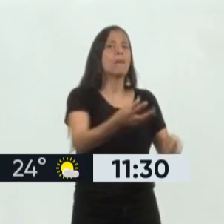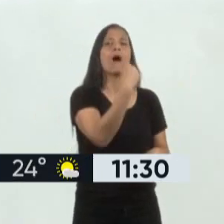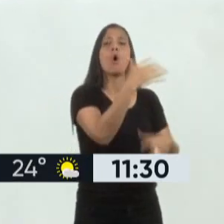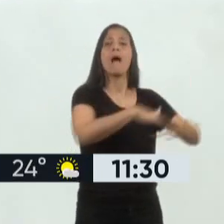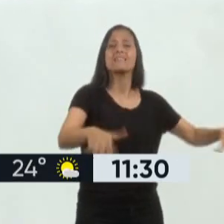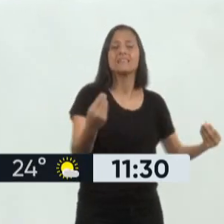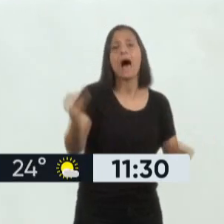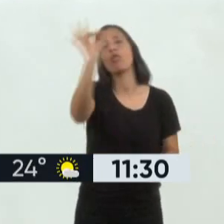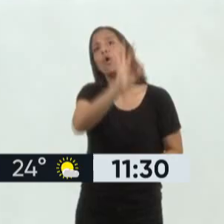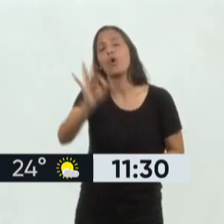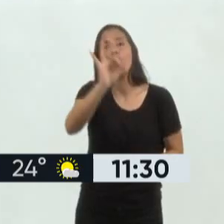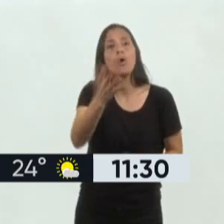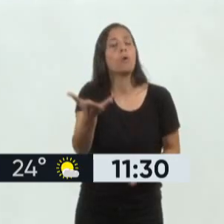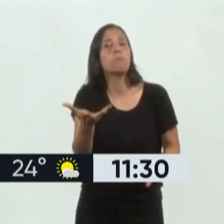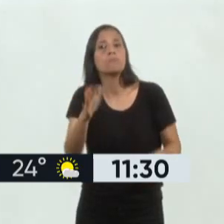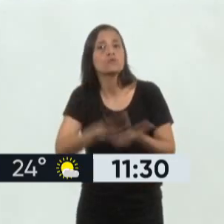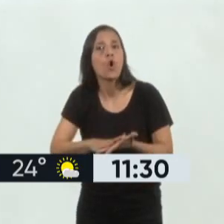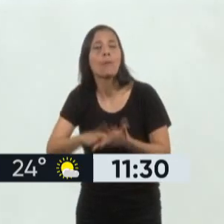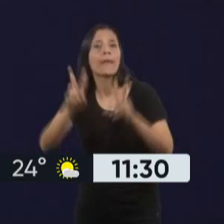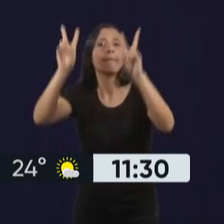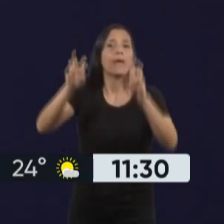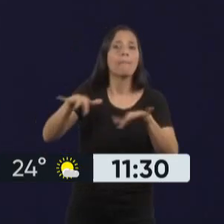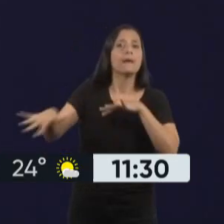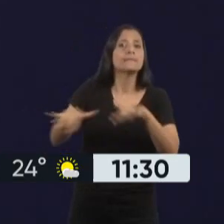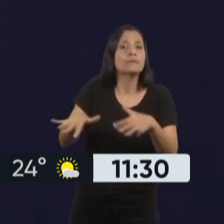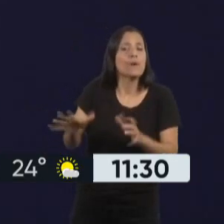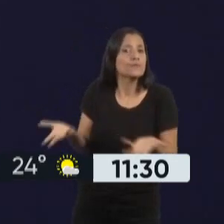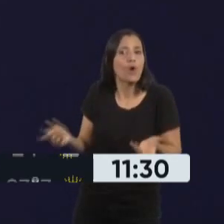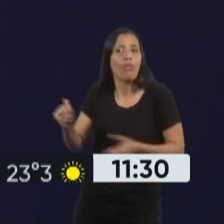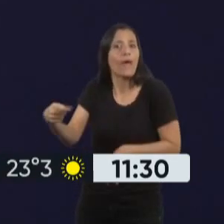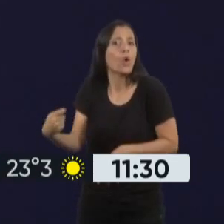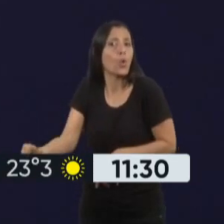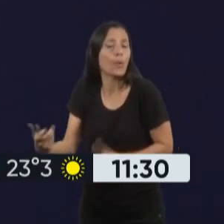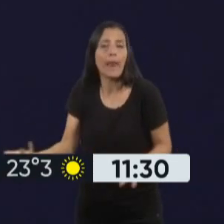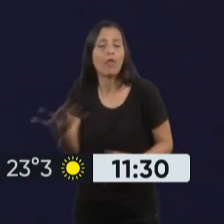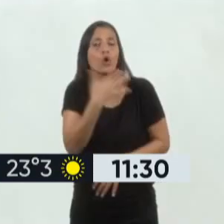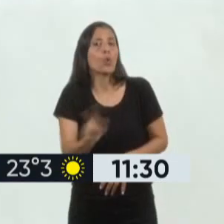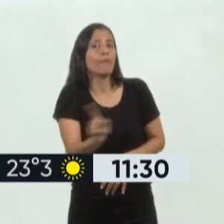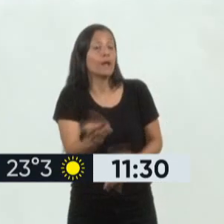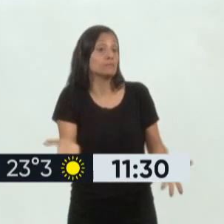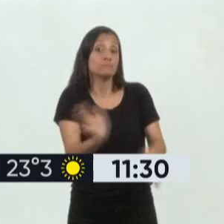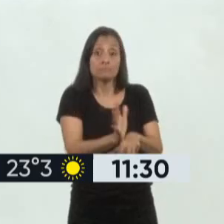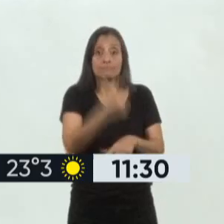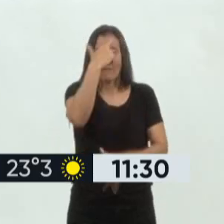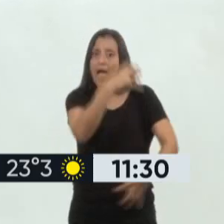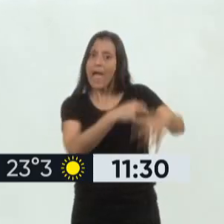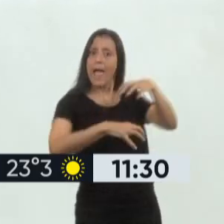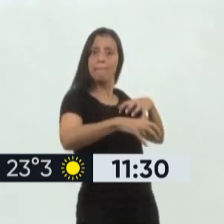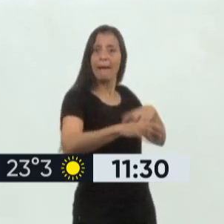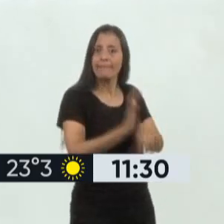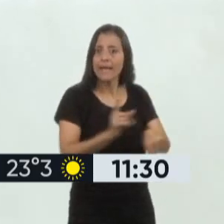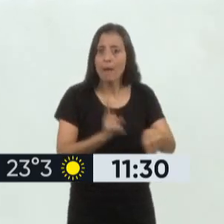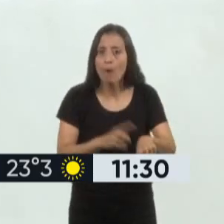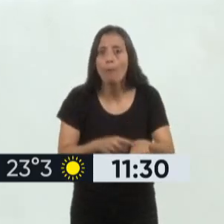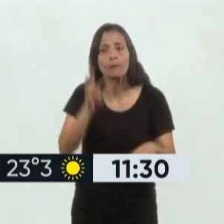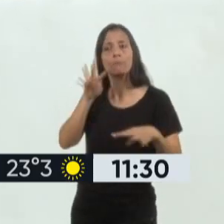hablaba- cuál es el paralelismo que haces Y entre la comer un empatía- asado y el jubilado. Y la empatía con el